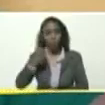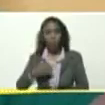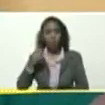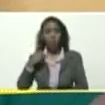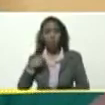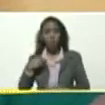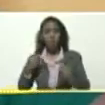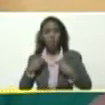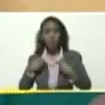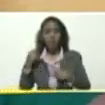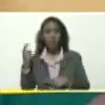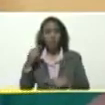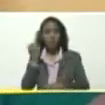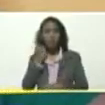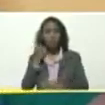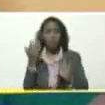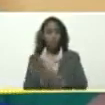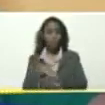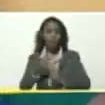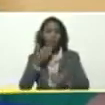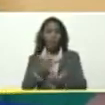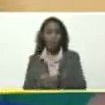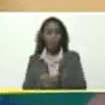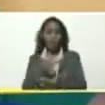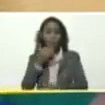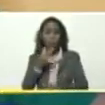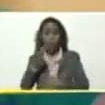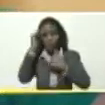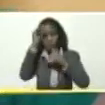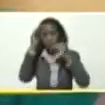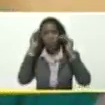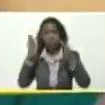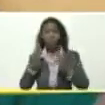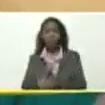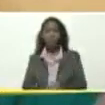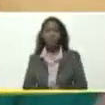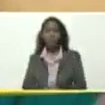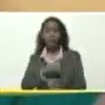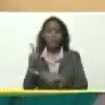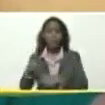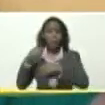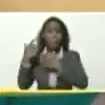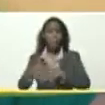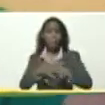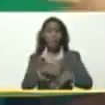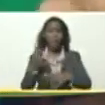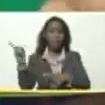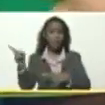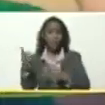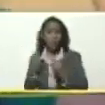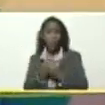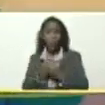sobreviviente de esta enfermedad. Gracias a la pronta atención de este ejército que nos acompaña